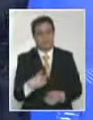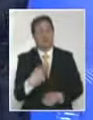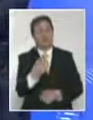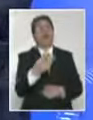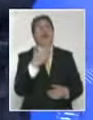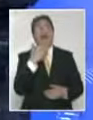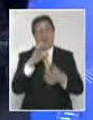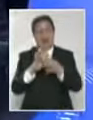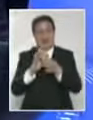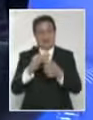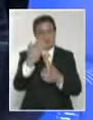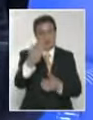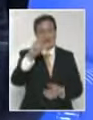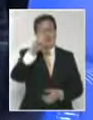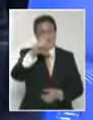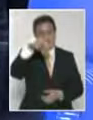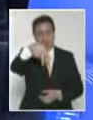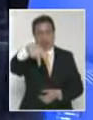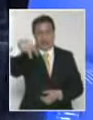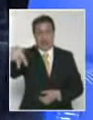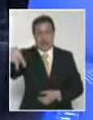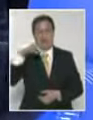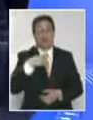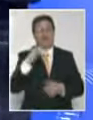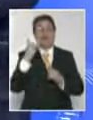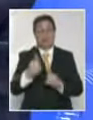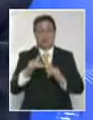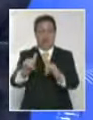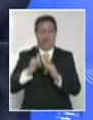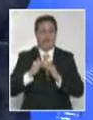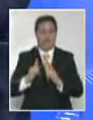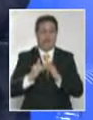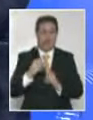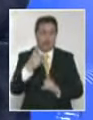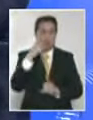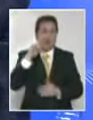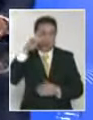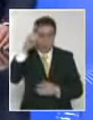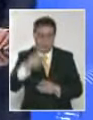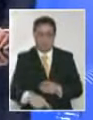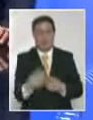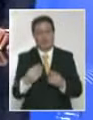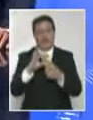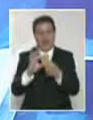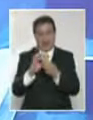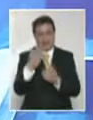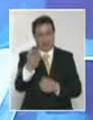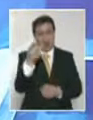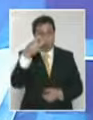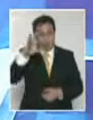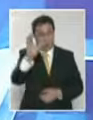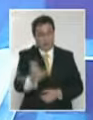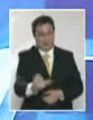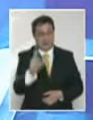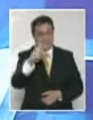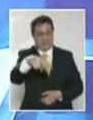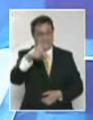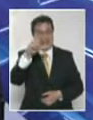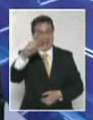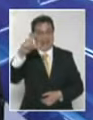agradecer a CNN, sí, y agradecerles que nos tengan informado todo el día, a diferencia de otros medios de comunicación. Sí, muchas